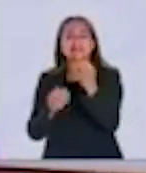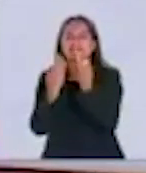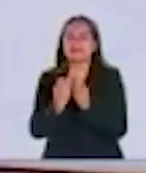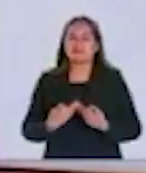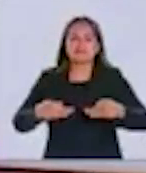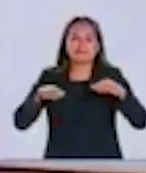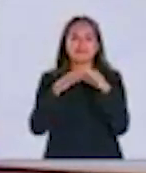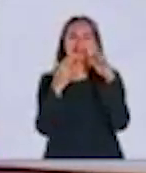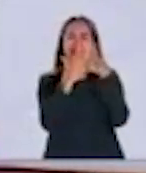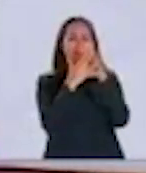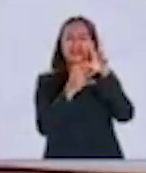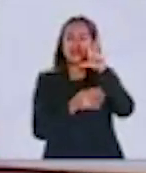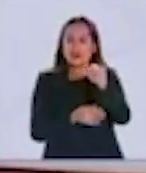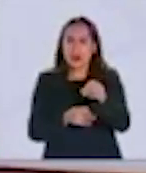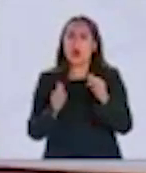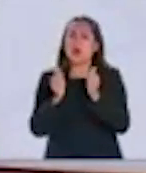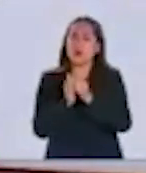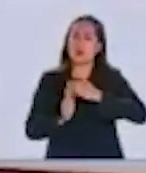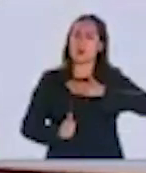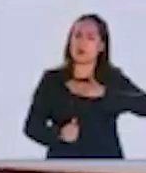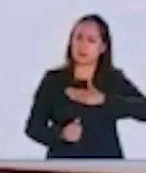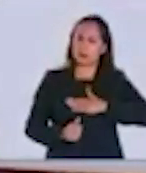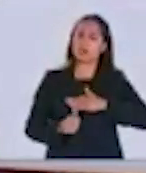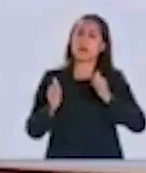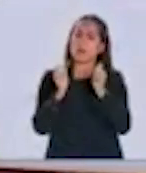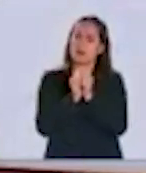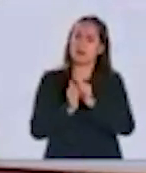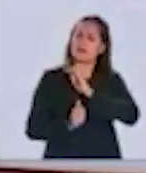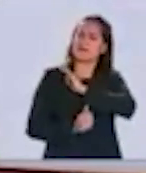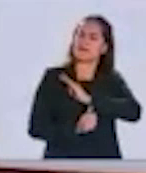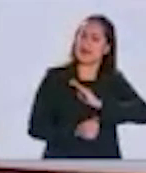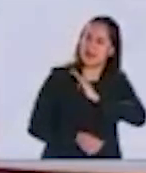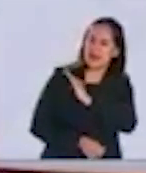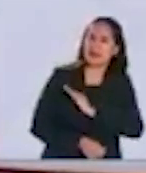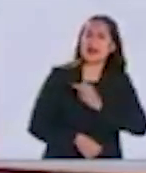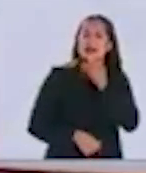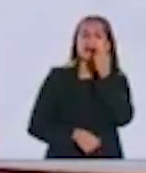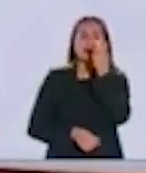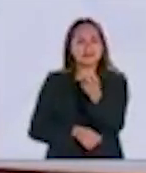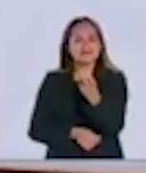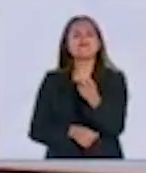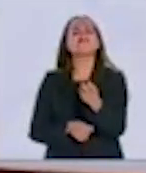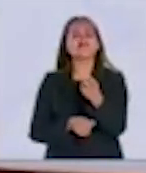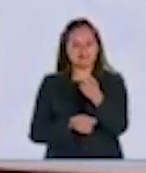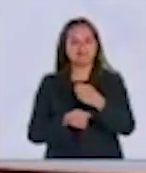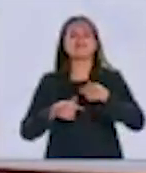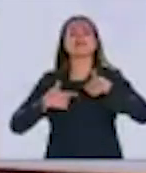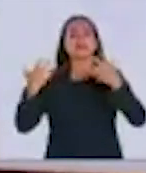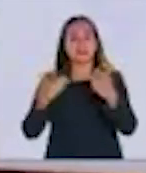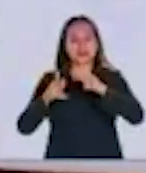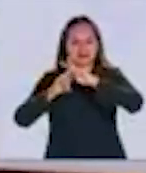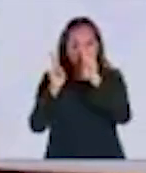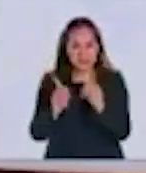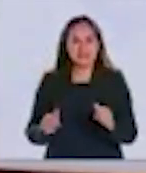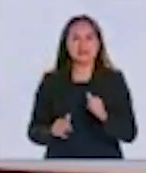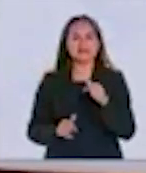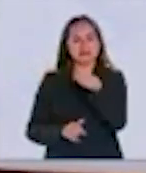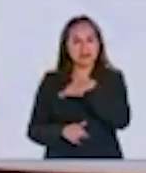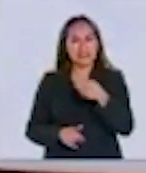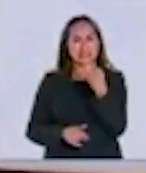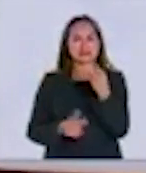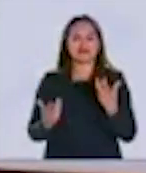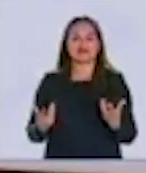justicia la paz es felicidad vamos a recuperar la paz hagámoslo juntos